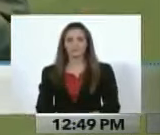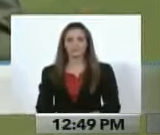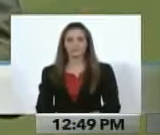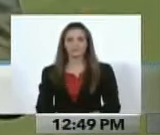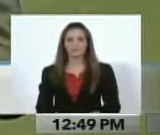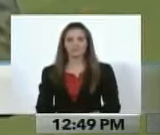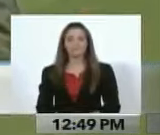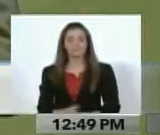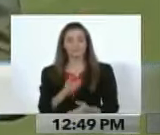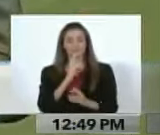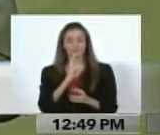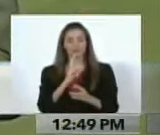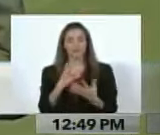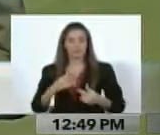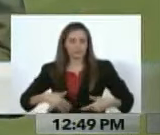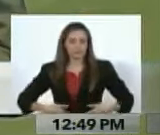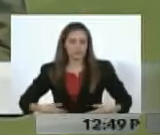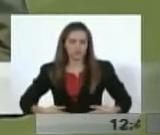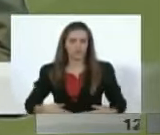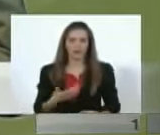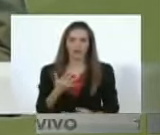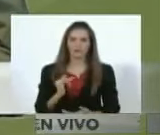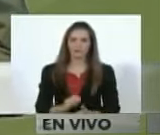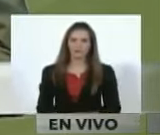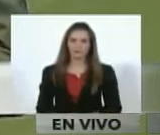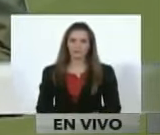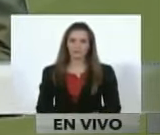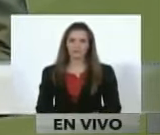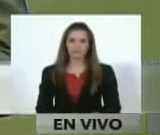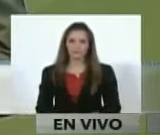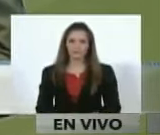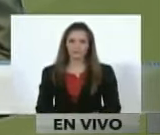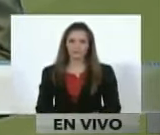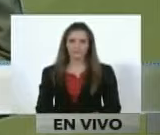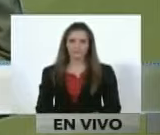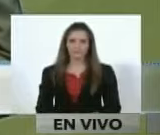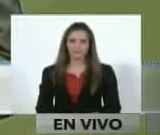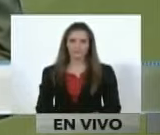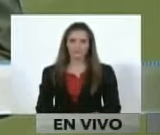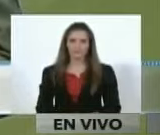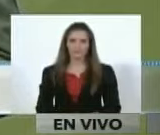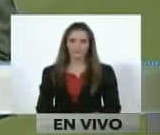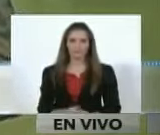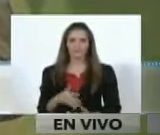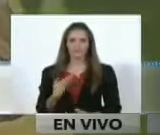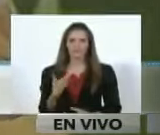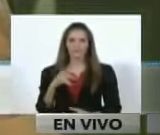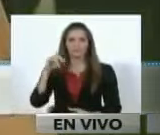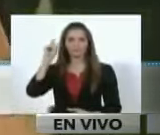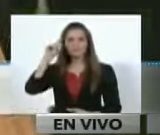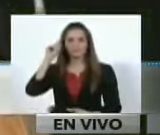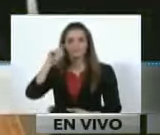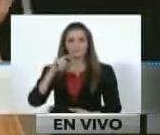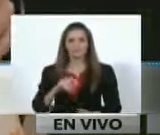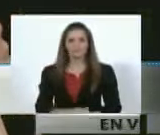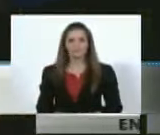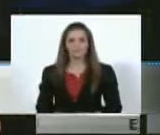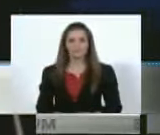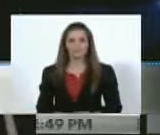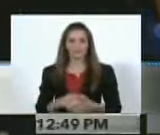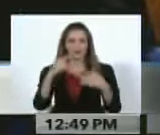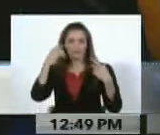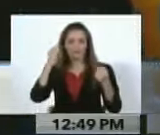del resultado de muchos esfuerzos para ir formando la